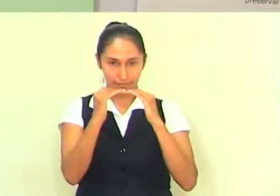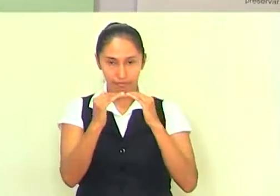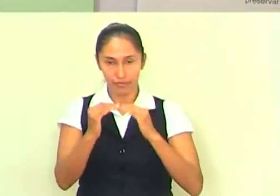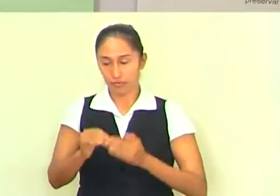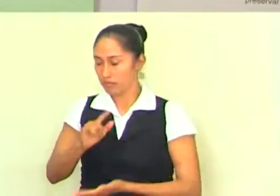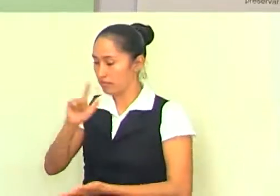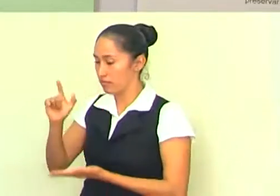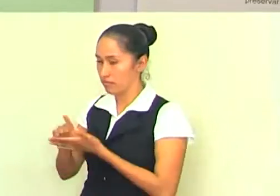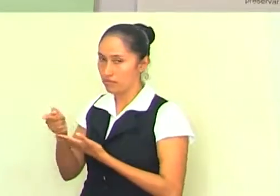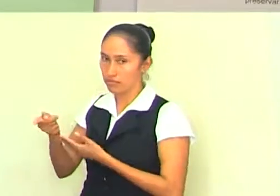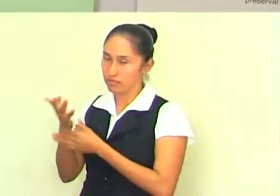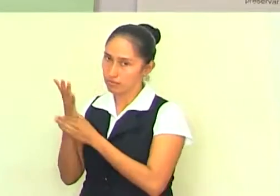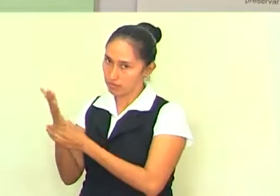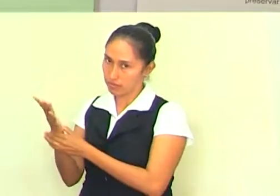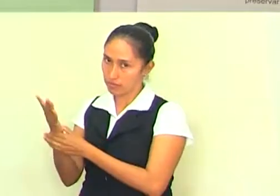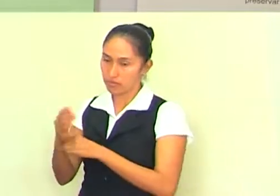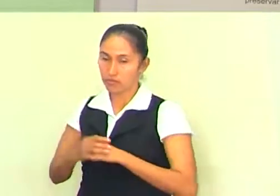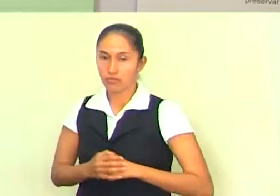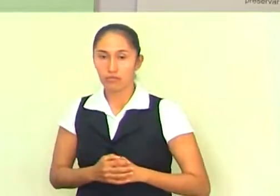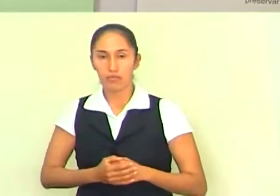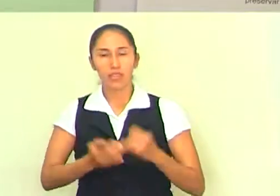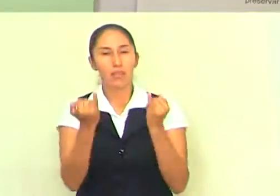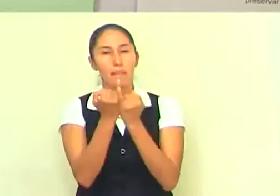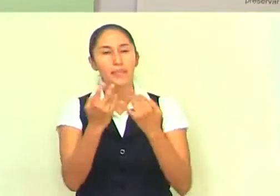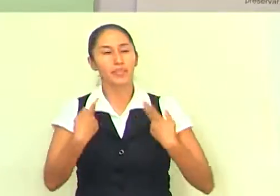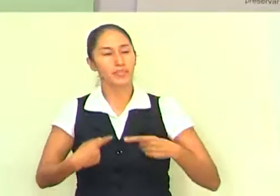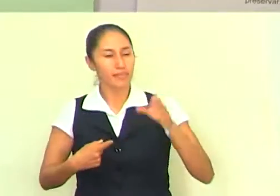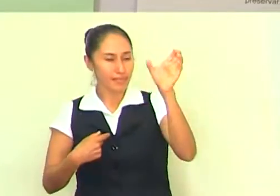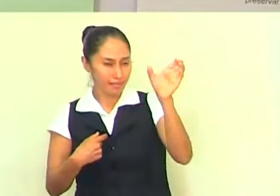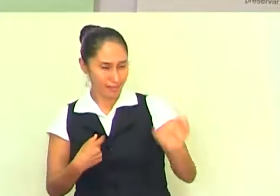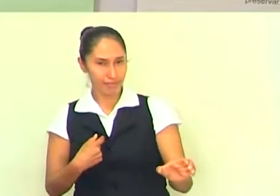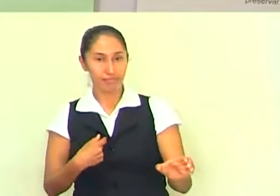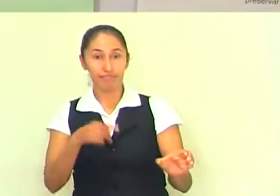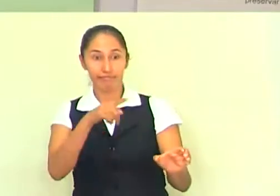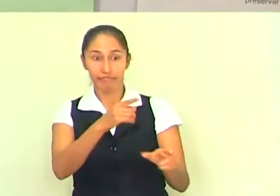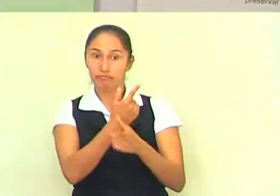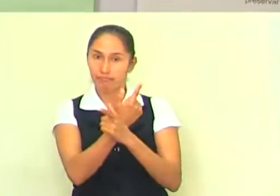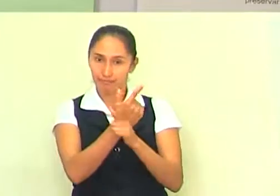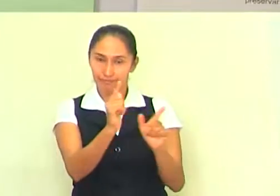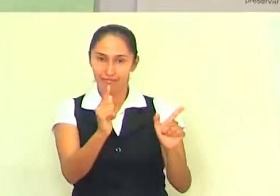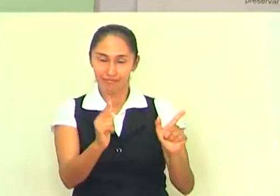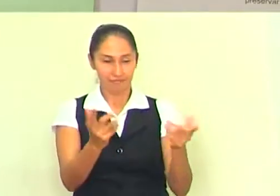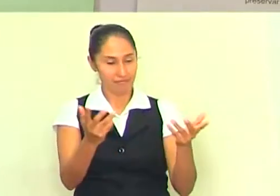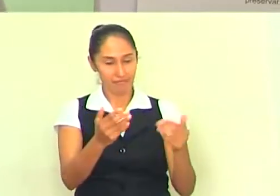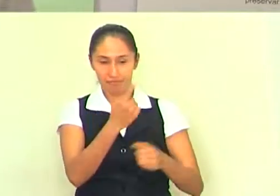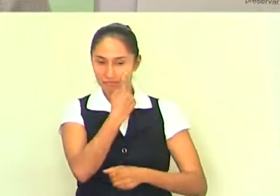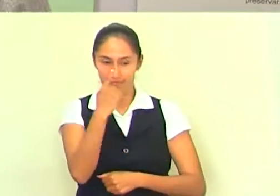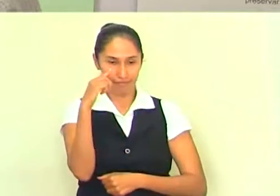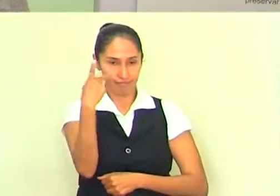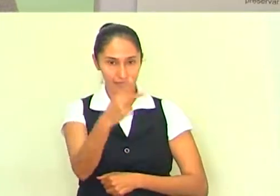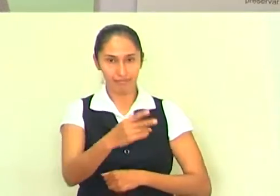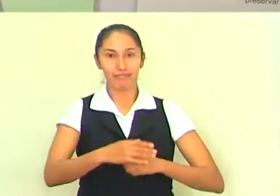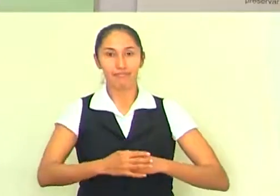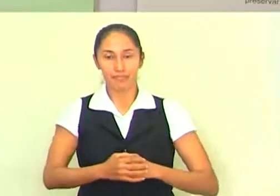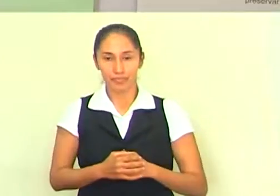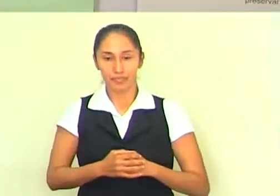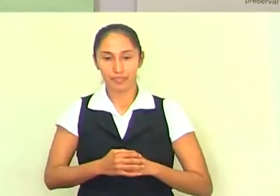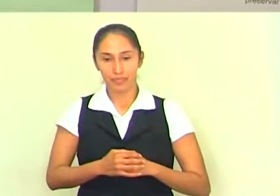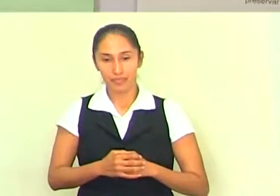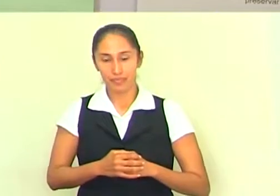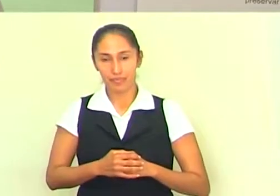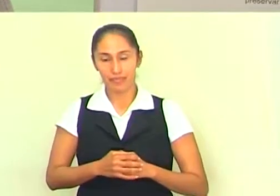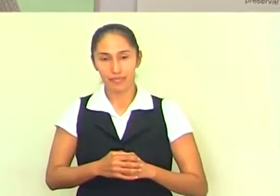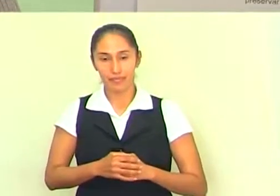ley. Libertad de la persona, también es muy importante, ¿sí? Conceptos grandes.